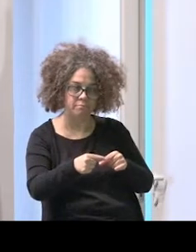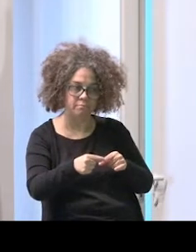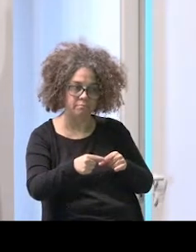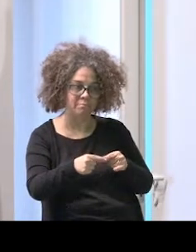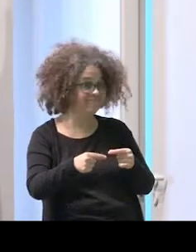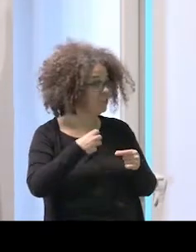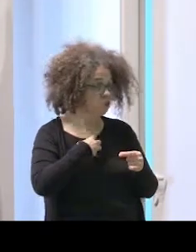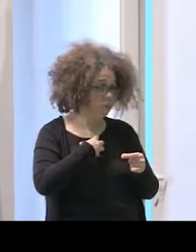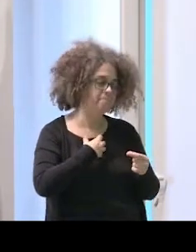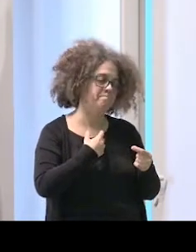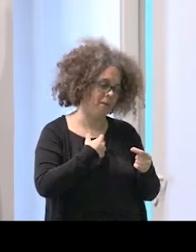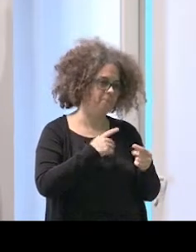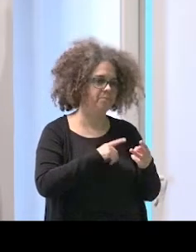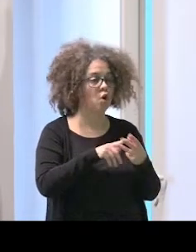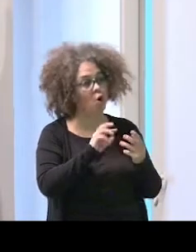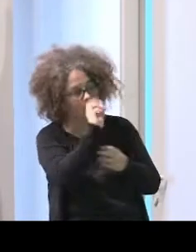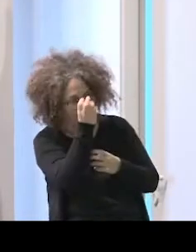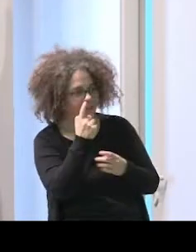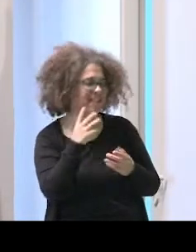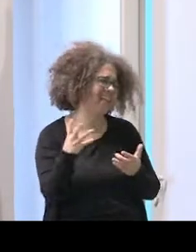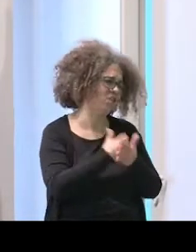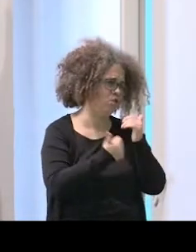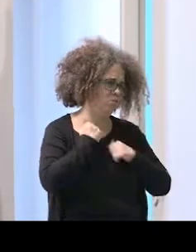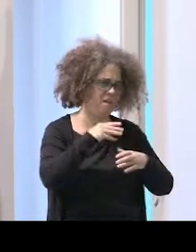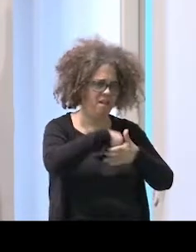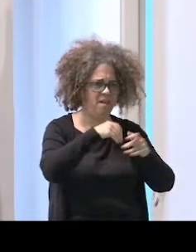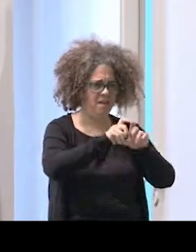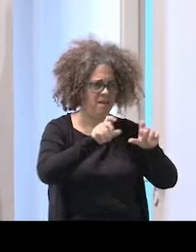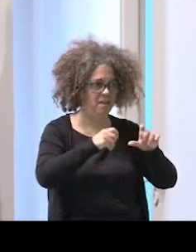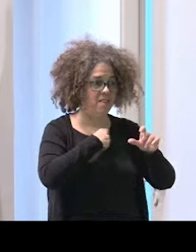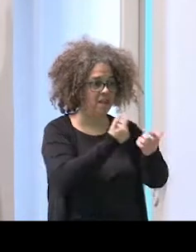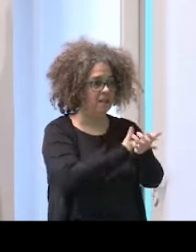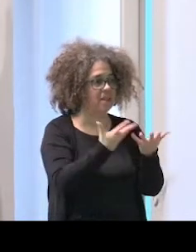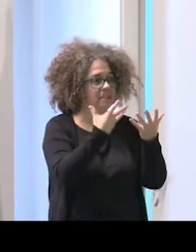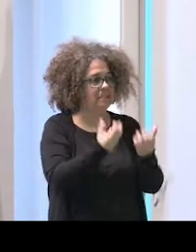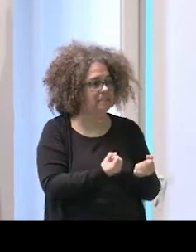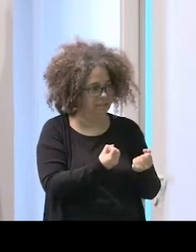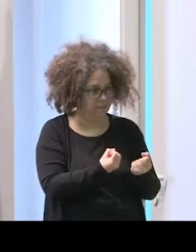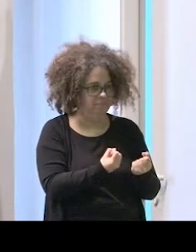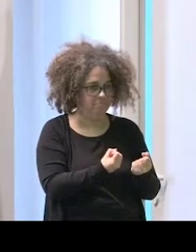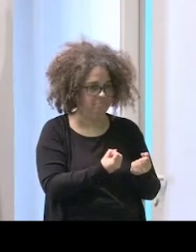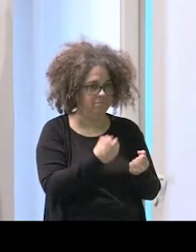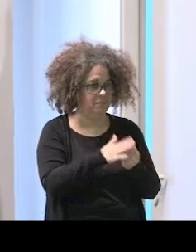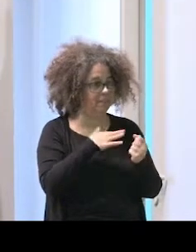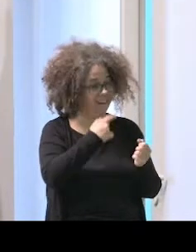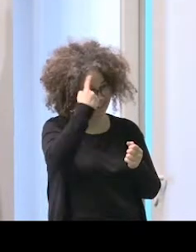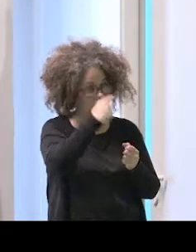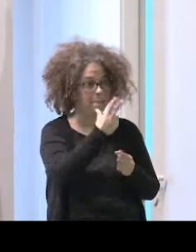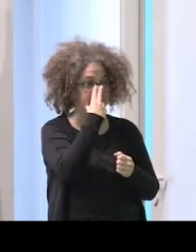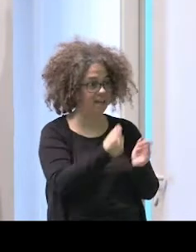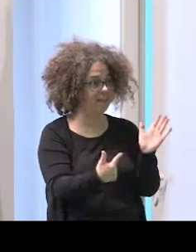ahí, pues entonces tenemos que recurrir a una cosa que sí que se hace en todo el mundo, que es la sangre seca de la muestra de metabolopatía, de la muestra del talón,